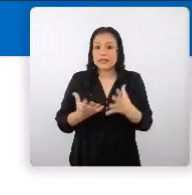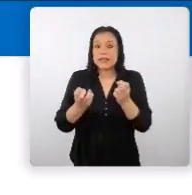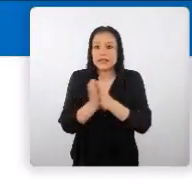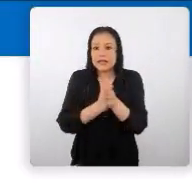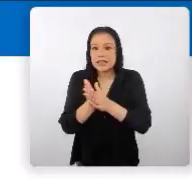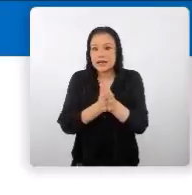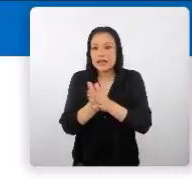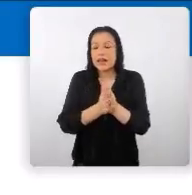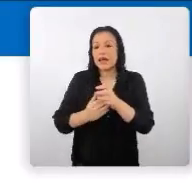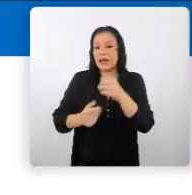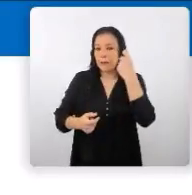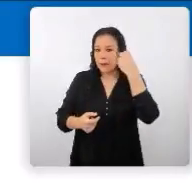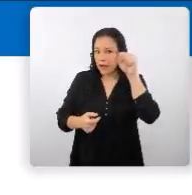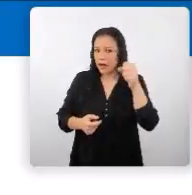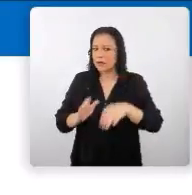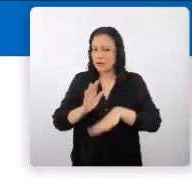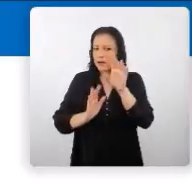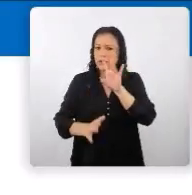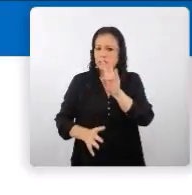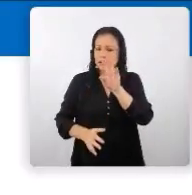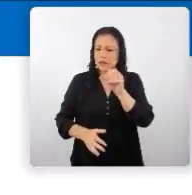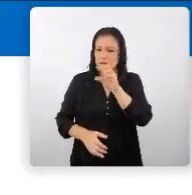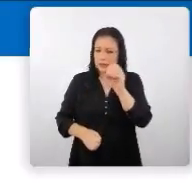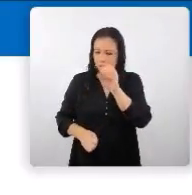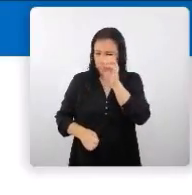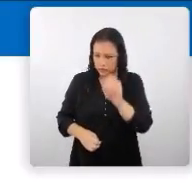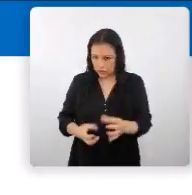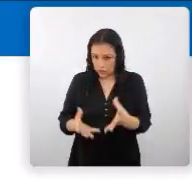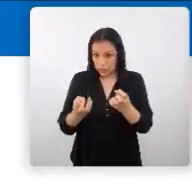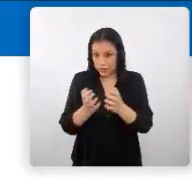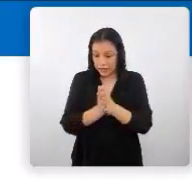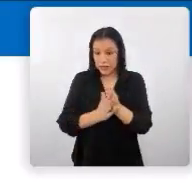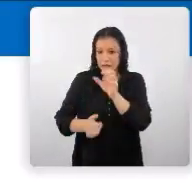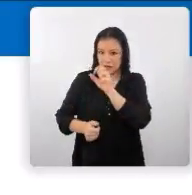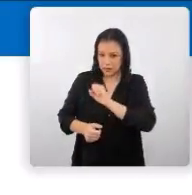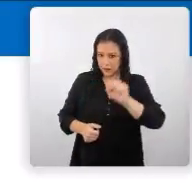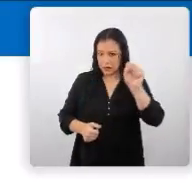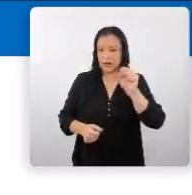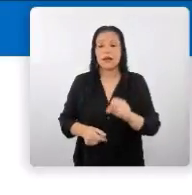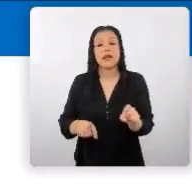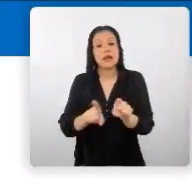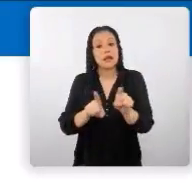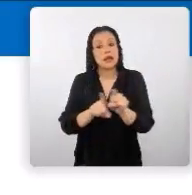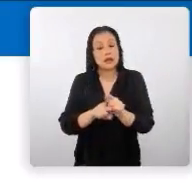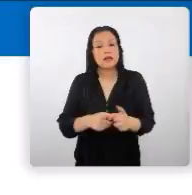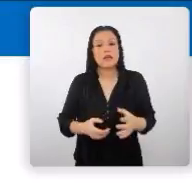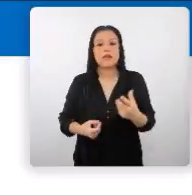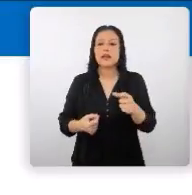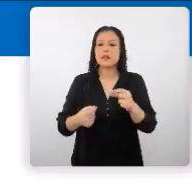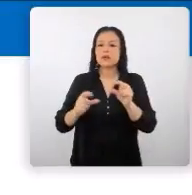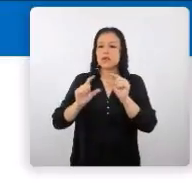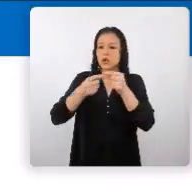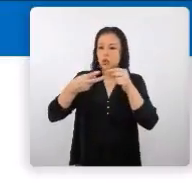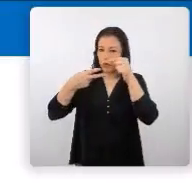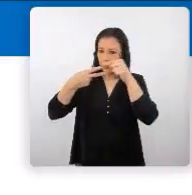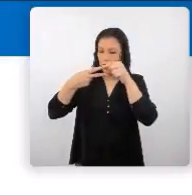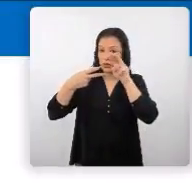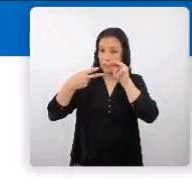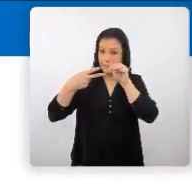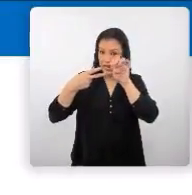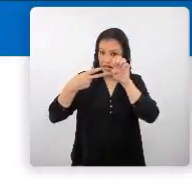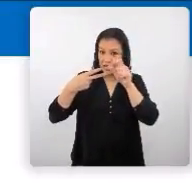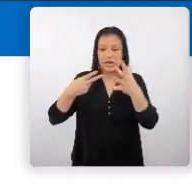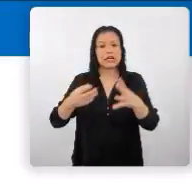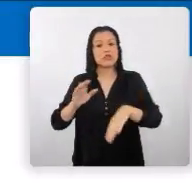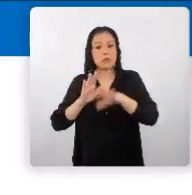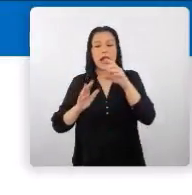de viajar, ¿no? Más del 70% está deseosa de viajar. Por otro lado, tenemos a los millennials, que es un segmento más